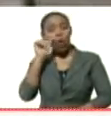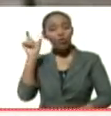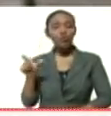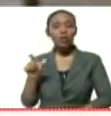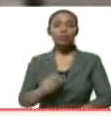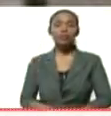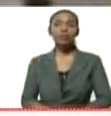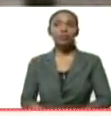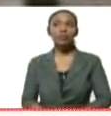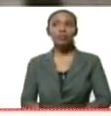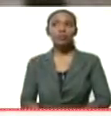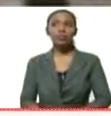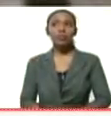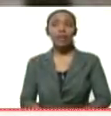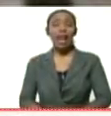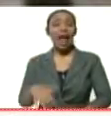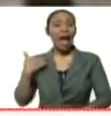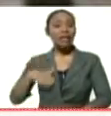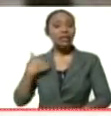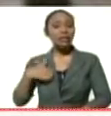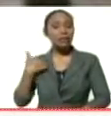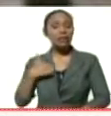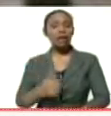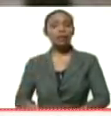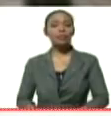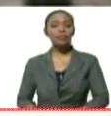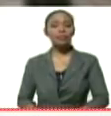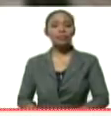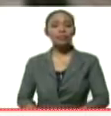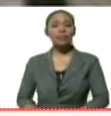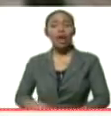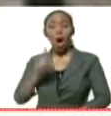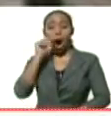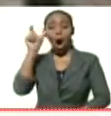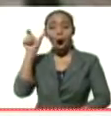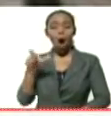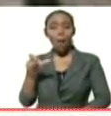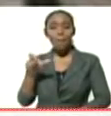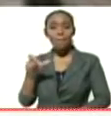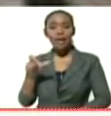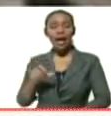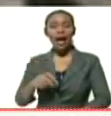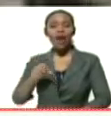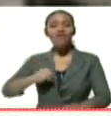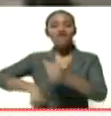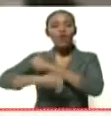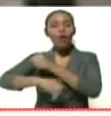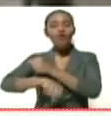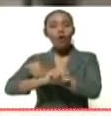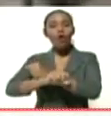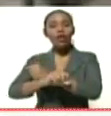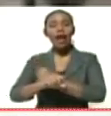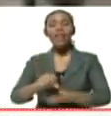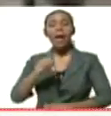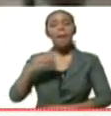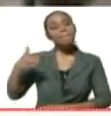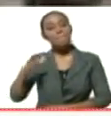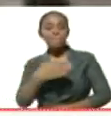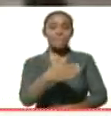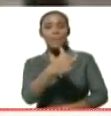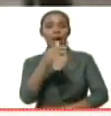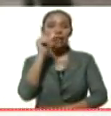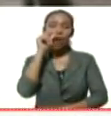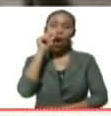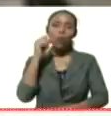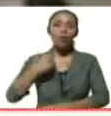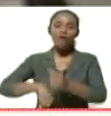Evita, la Argentina de Diego Armando Maradona, la Argentina de Messi, la Argentina, pues esa